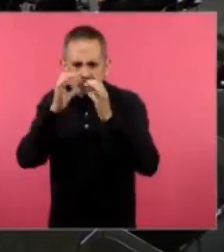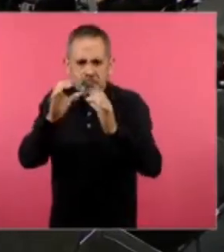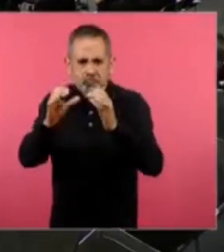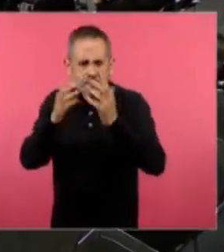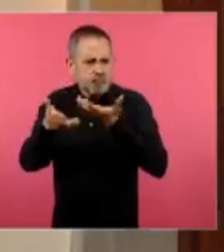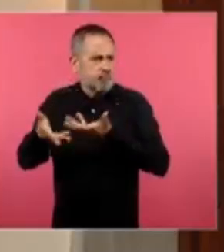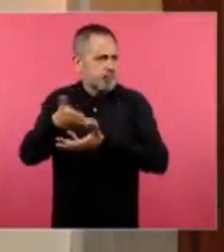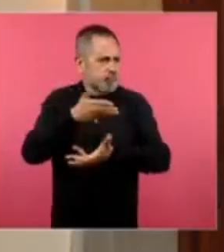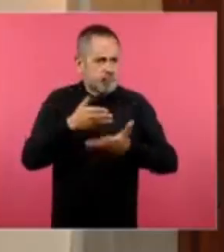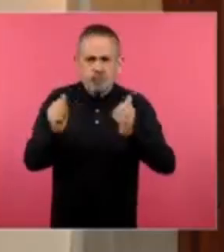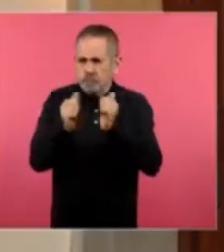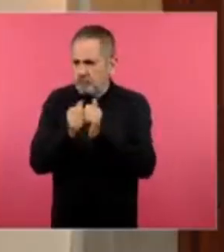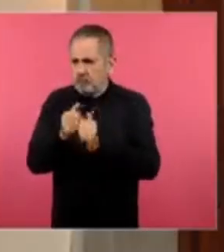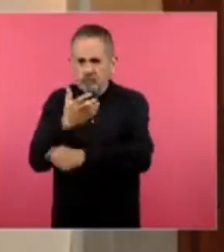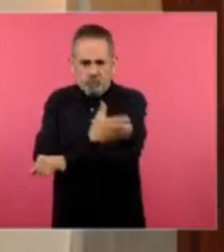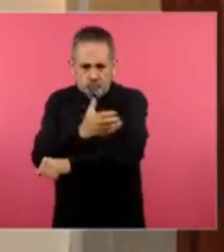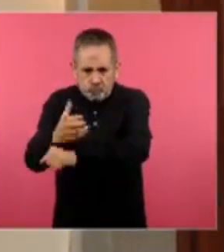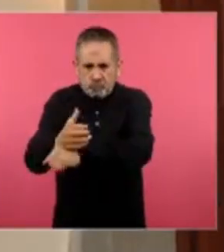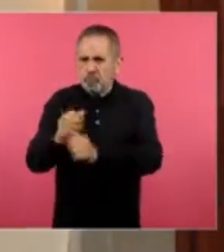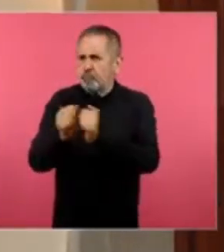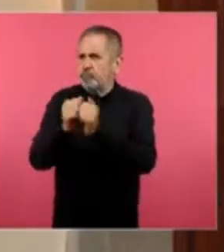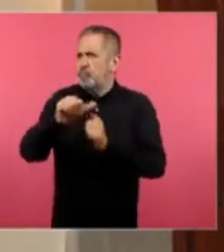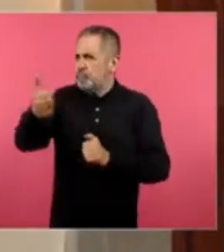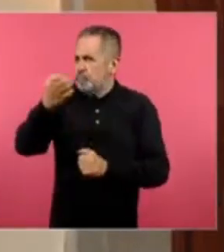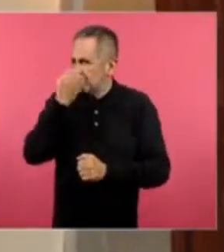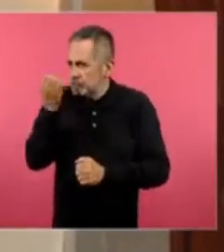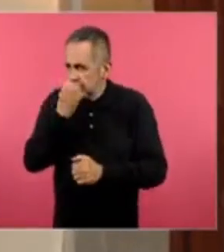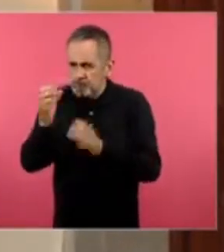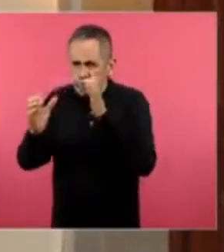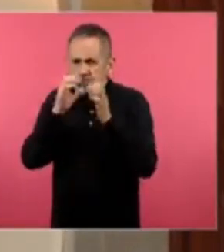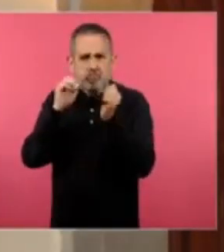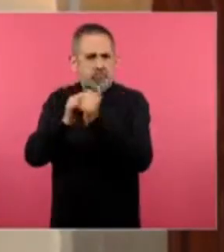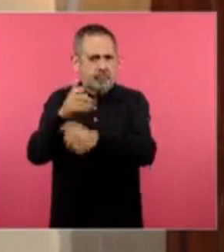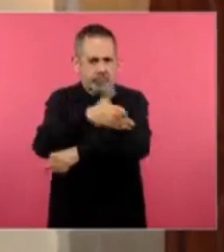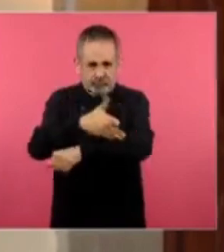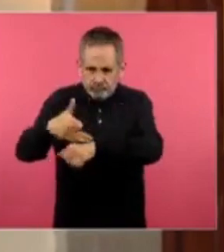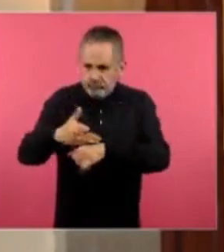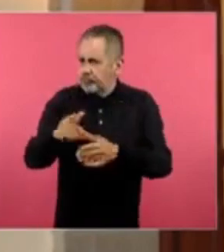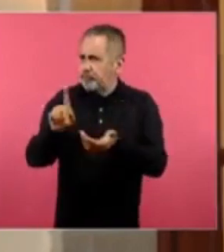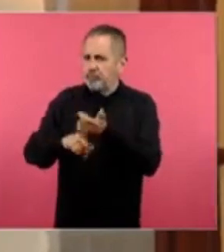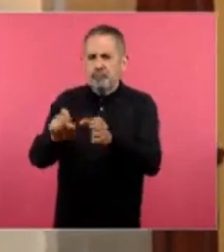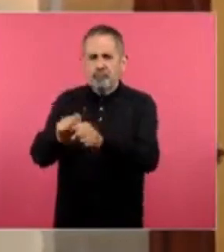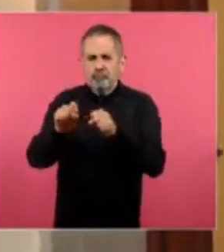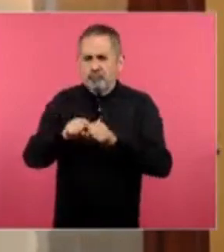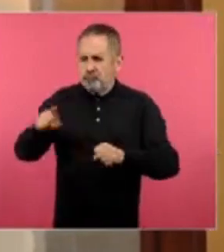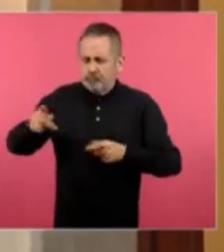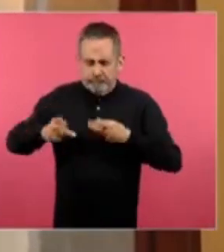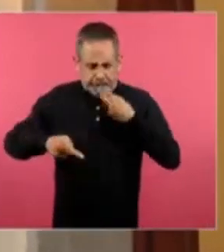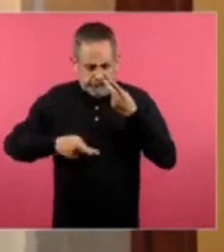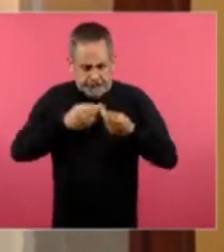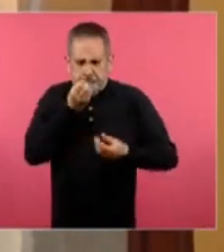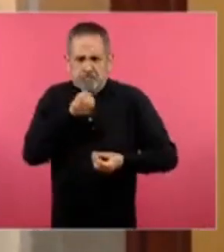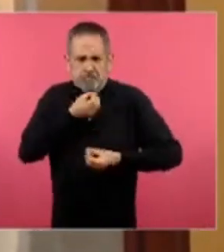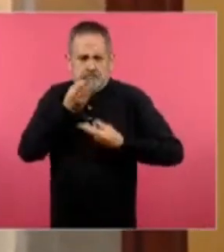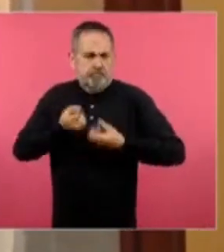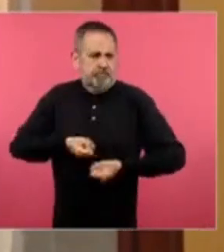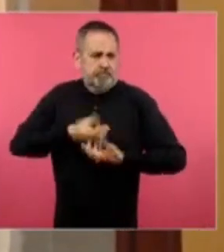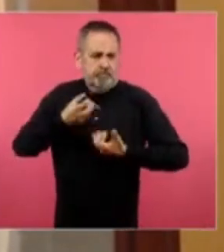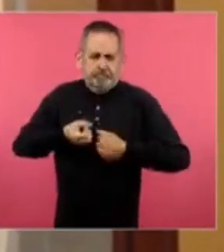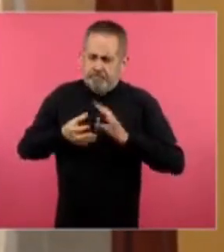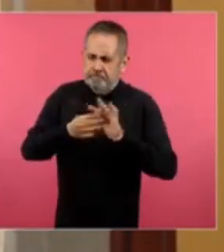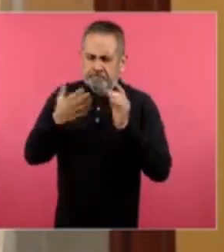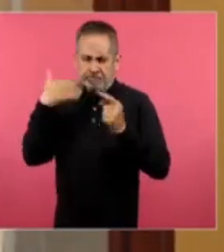entre familias, en el contexto áulico. Van a movilizar la